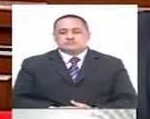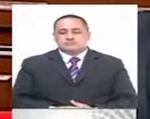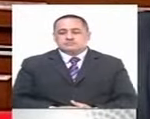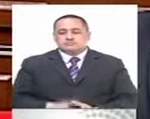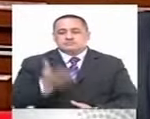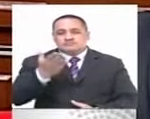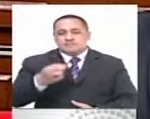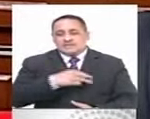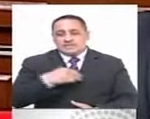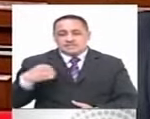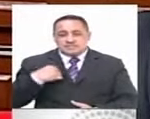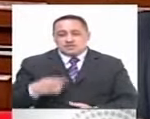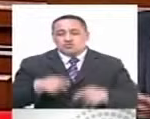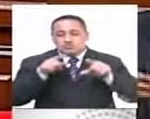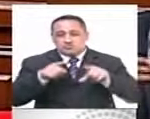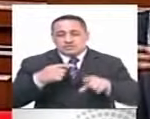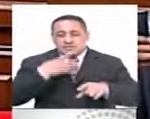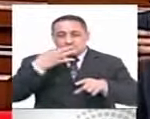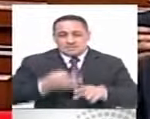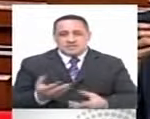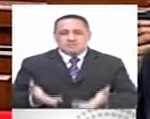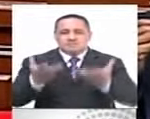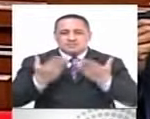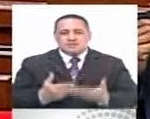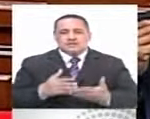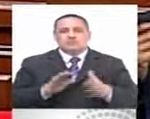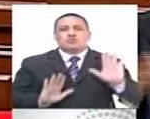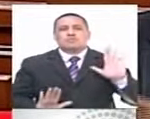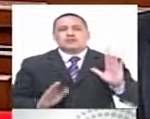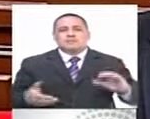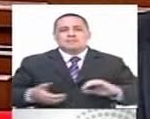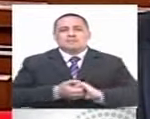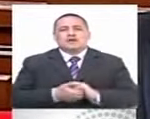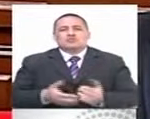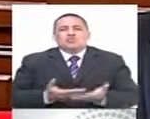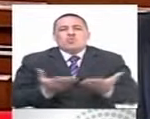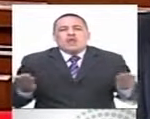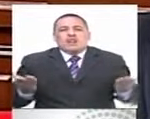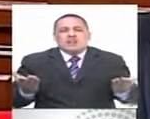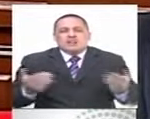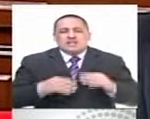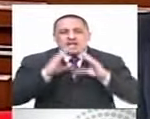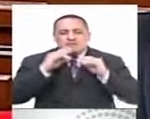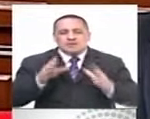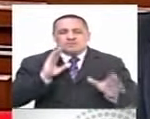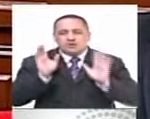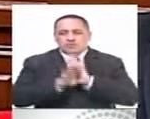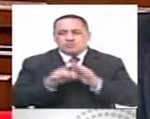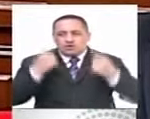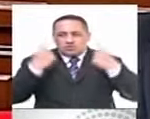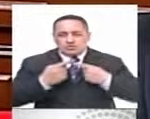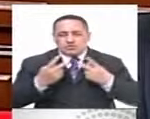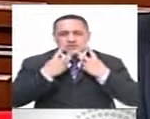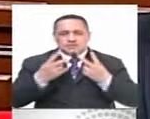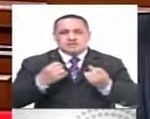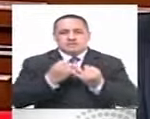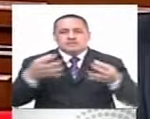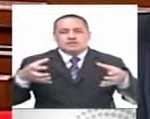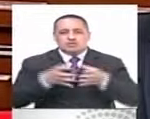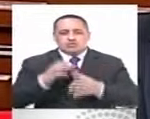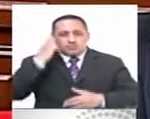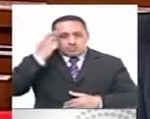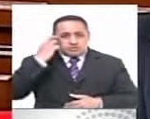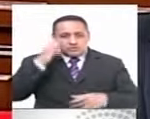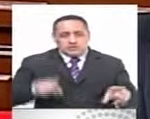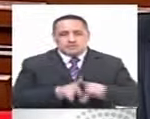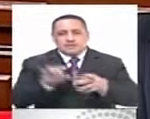Premier, usted viene a proponernos un pacto. ¿De qué pacto habla? ¿Sabía usted que un pacto es un acuerdo entre las partes, entre